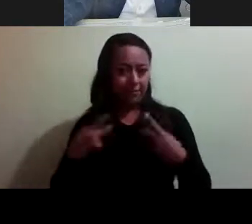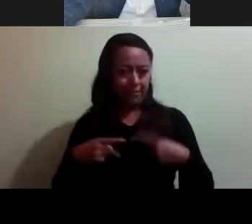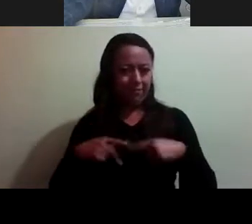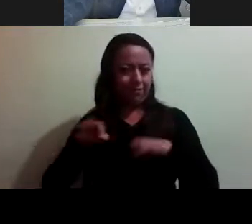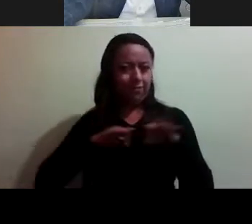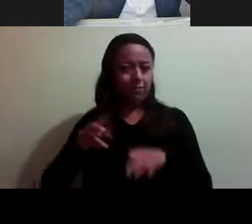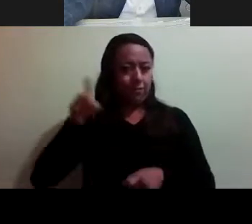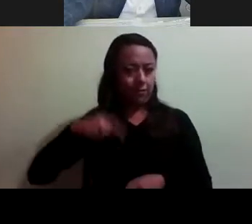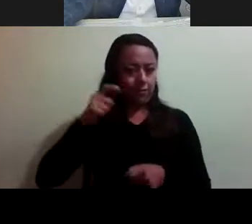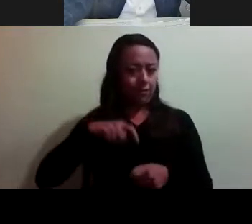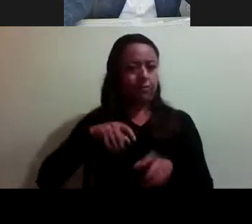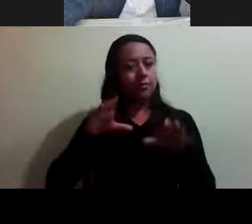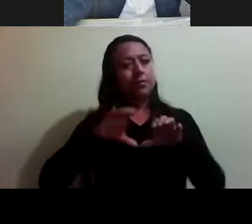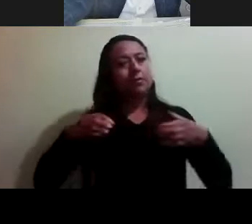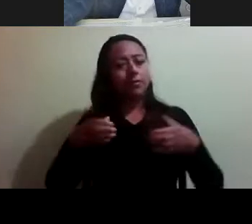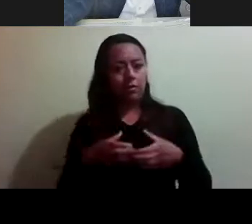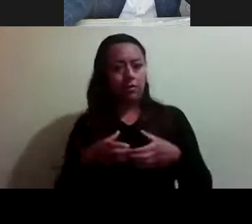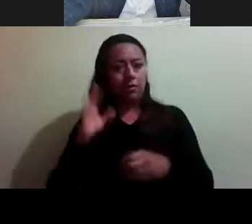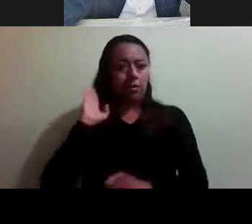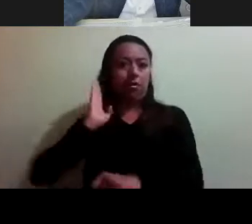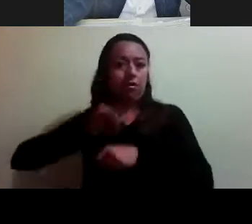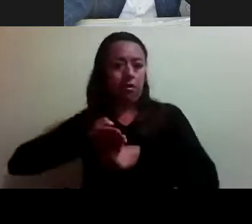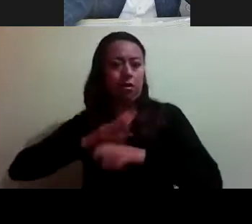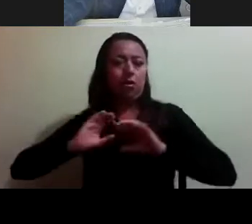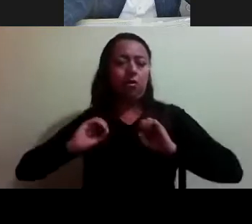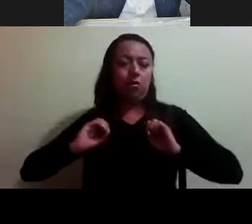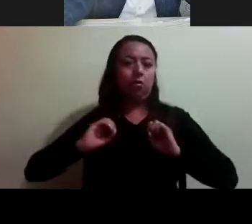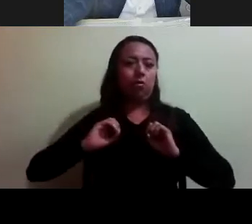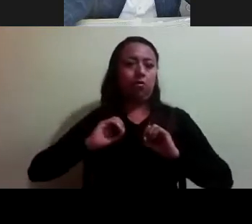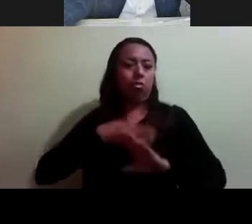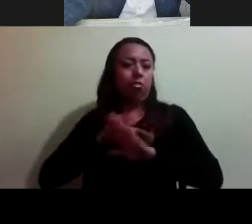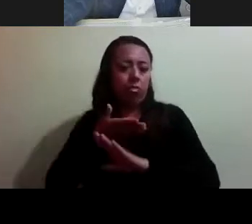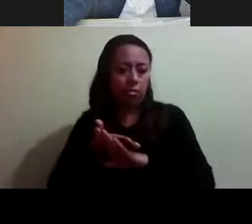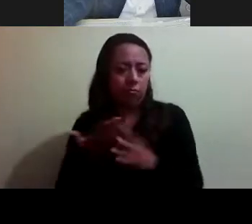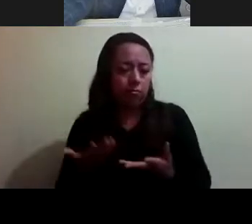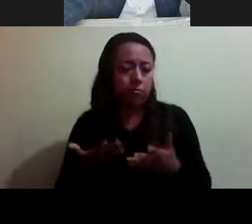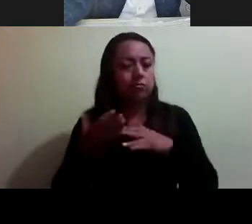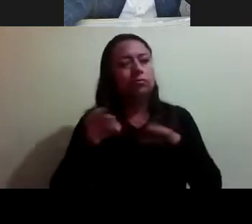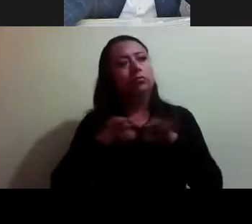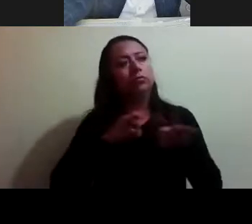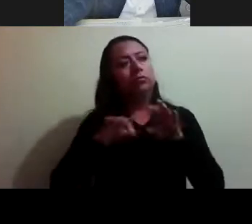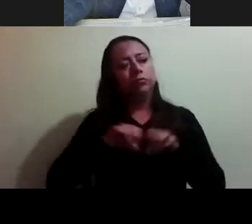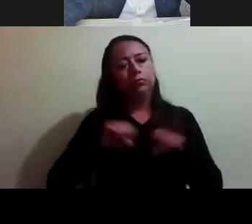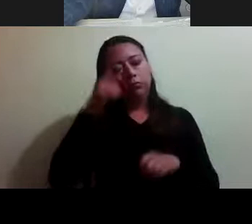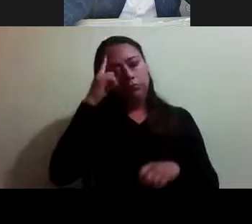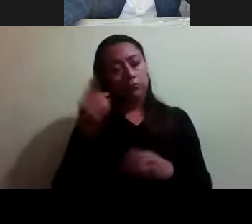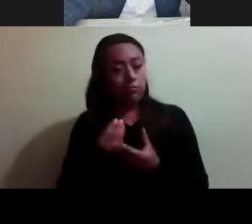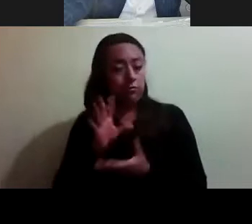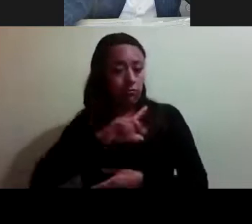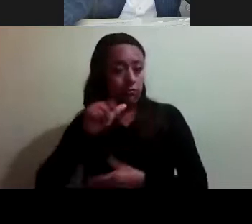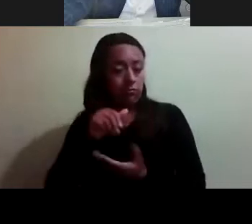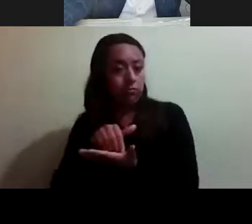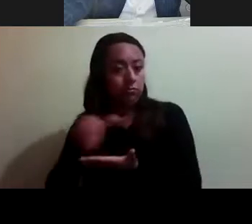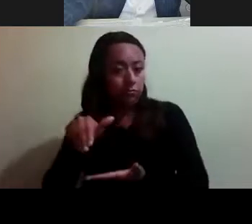como se merecen, con la dignidad que se merecen como trabajadores, para que tengan una salida digna en el fin de